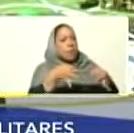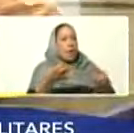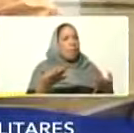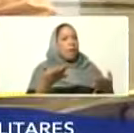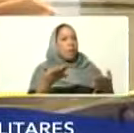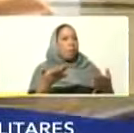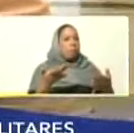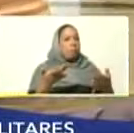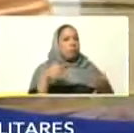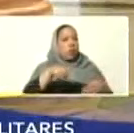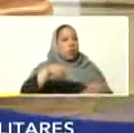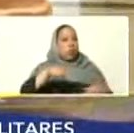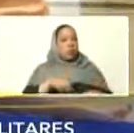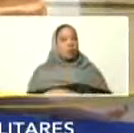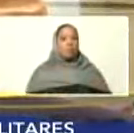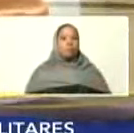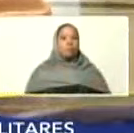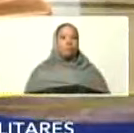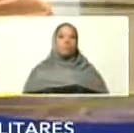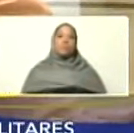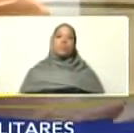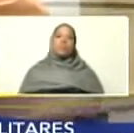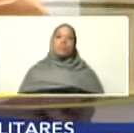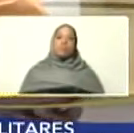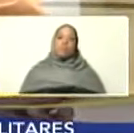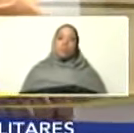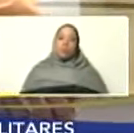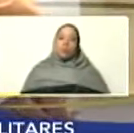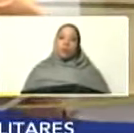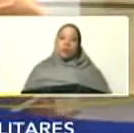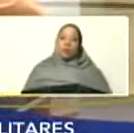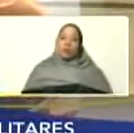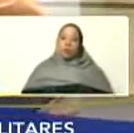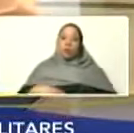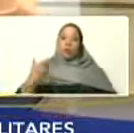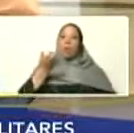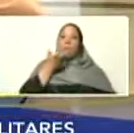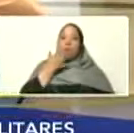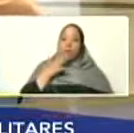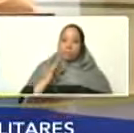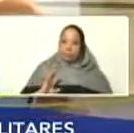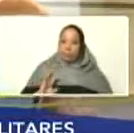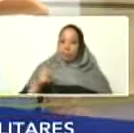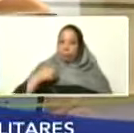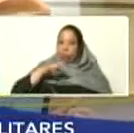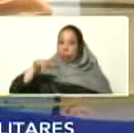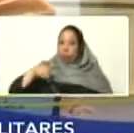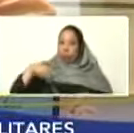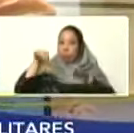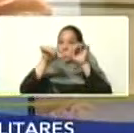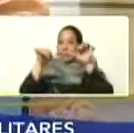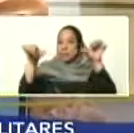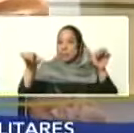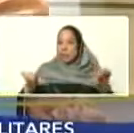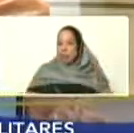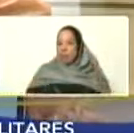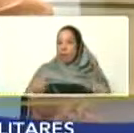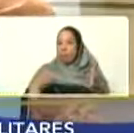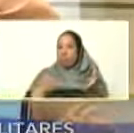cuento desde aquí, ¿no? Nosotros estamos llevando desde educación el sistema Sígueme. Aquí usted